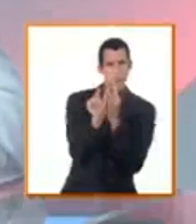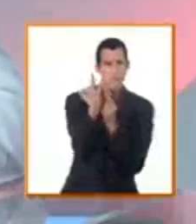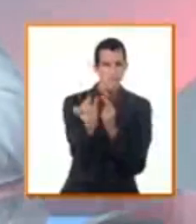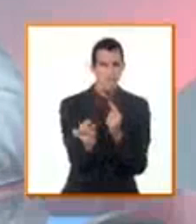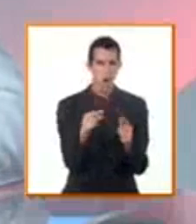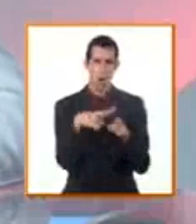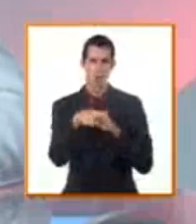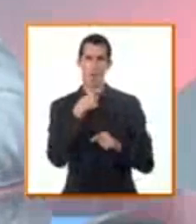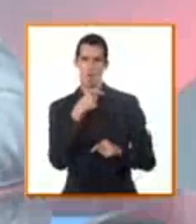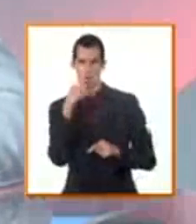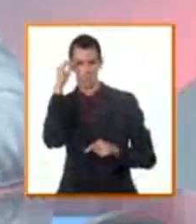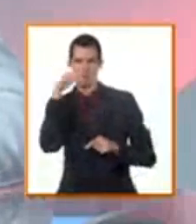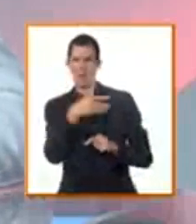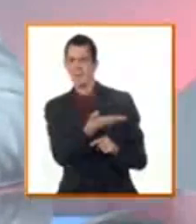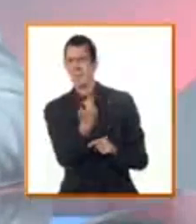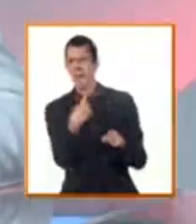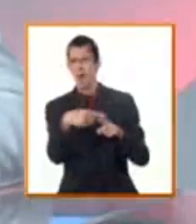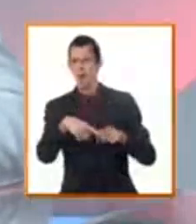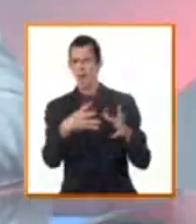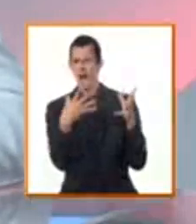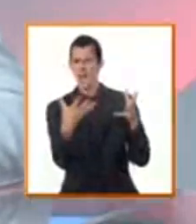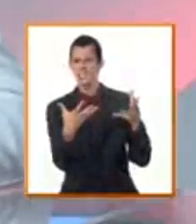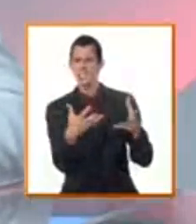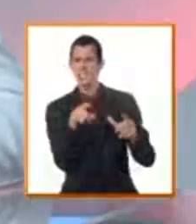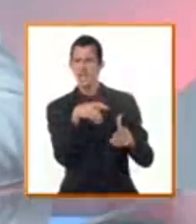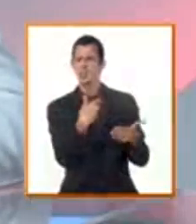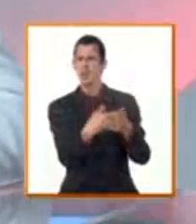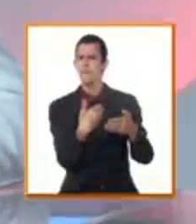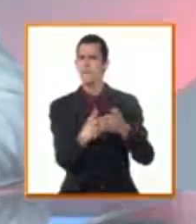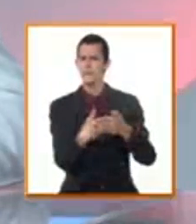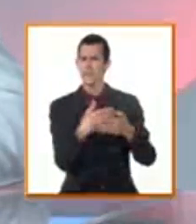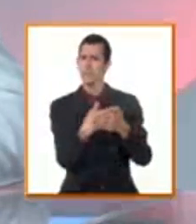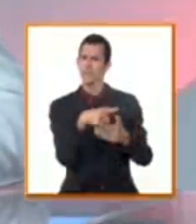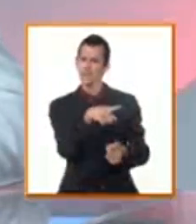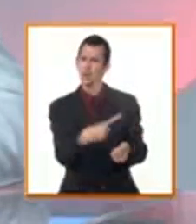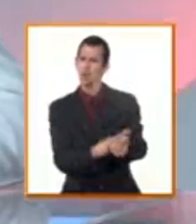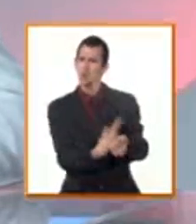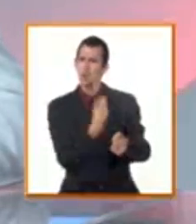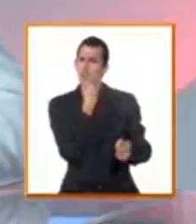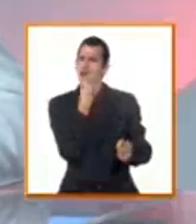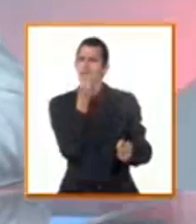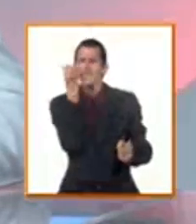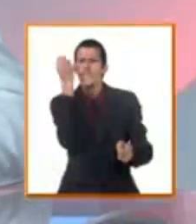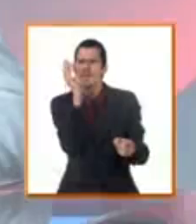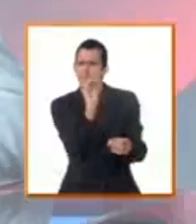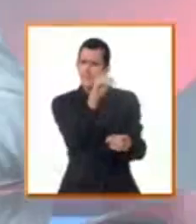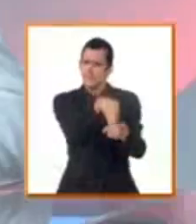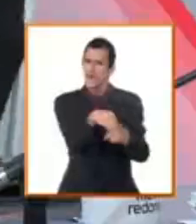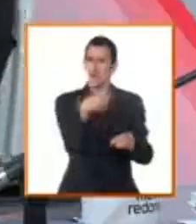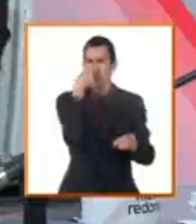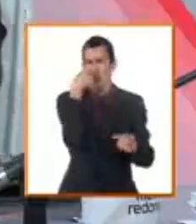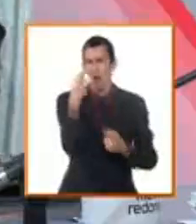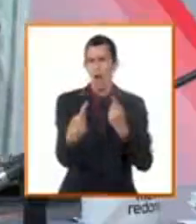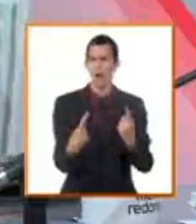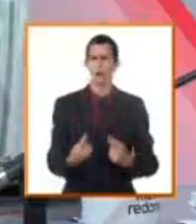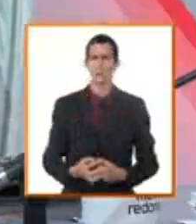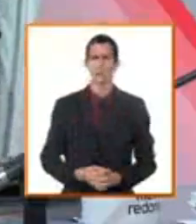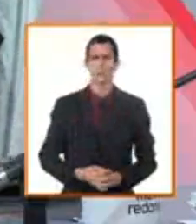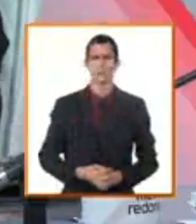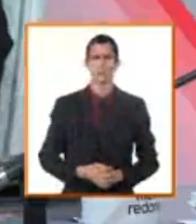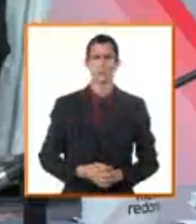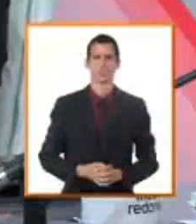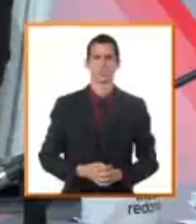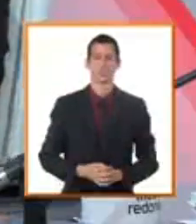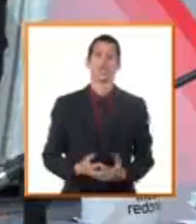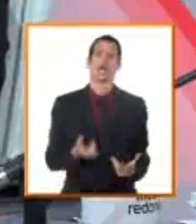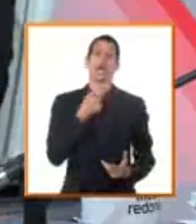uno de los elementos principales que hoy estamos viendo en las características del comportamiento de los tráficos de drogas. Usted responde por lo que usted trae.